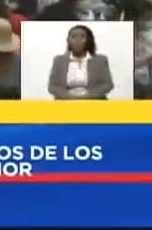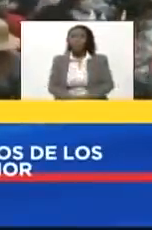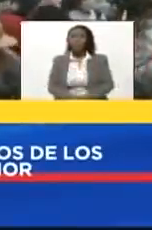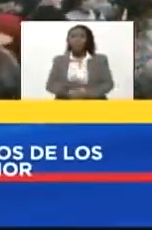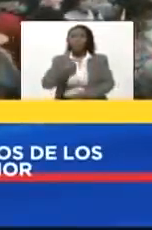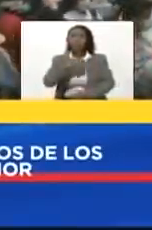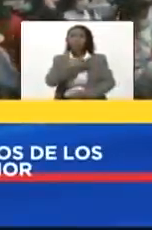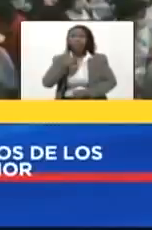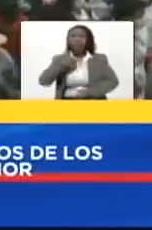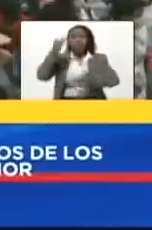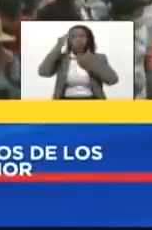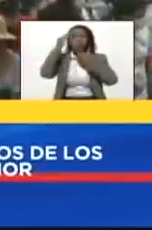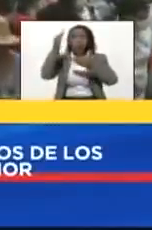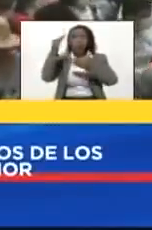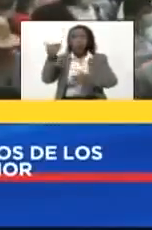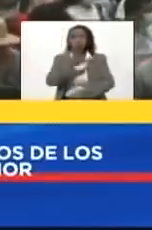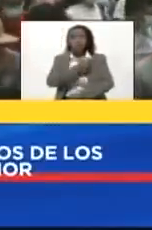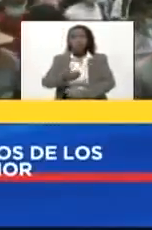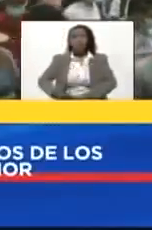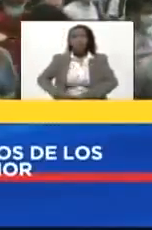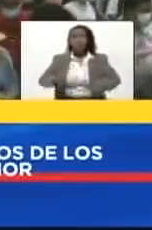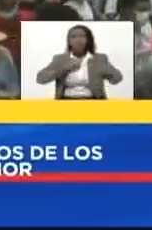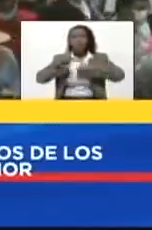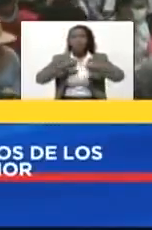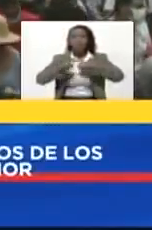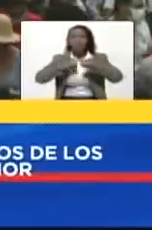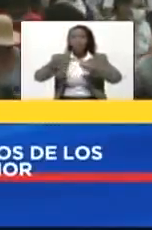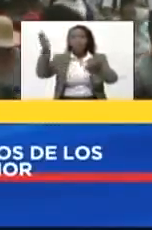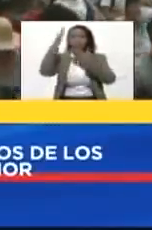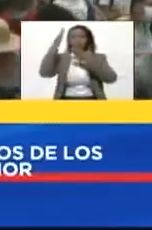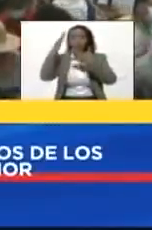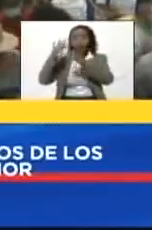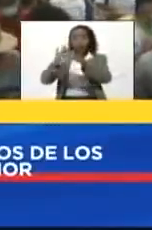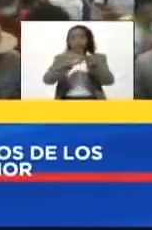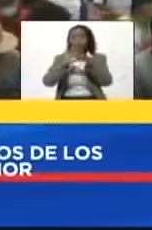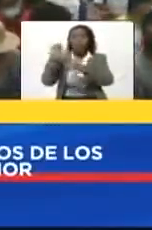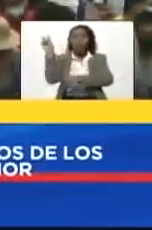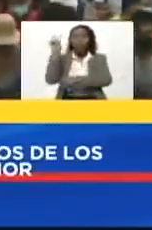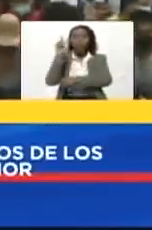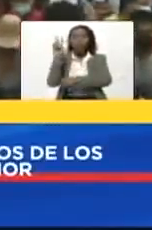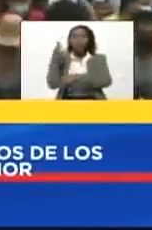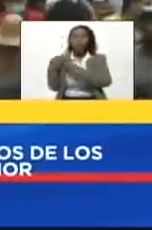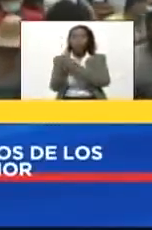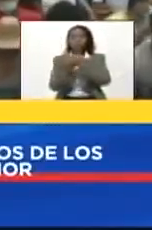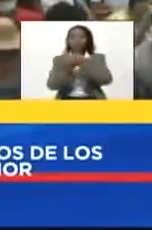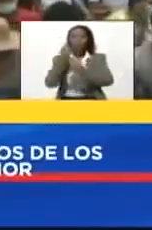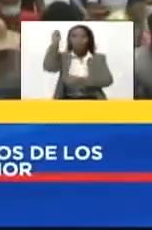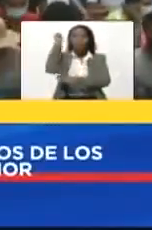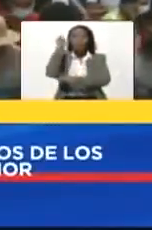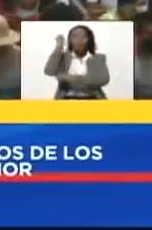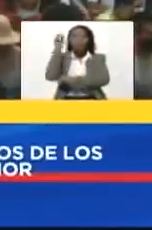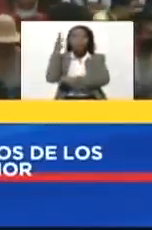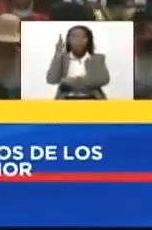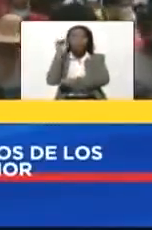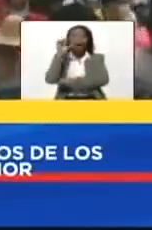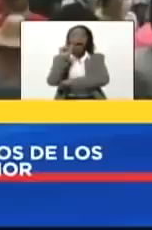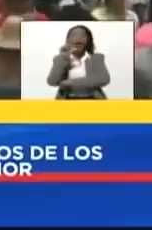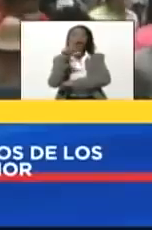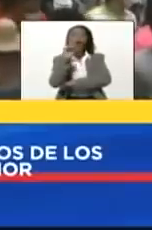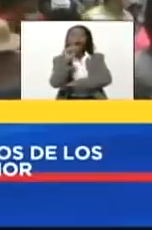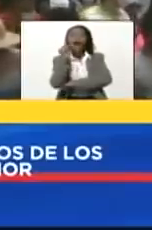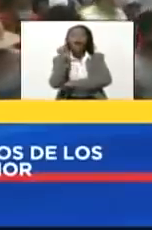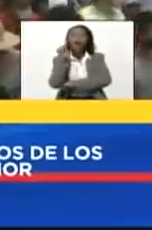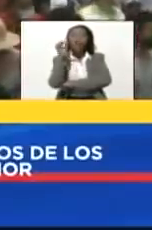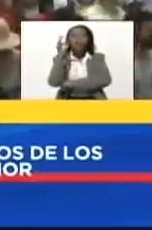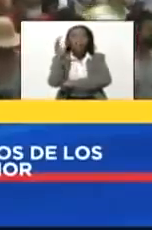Quiero saludar a la presidenta del Movimiento Indígena Unido de Venezuela, la compañera diputada Aloa Núñez, y